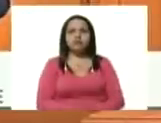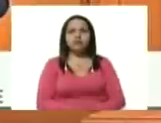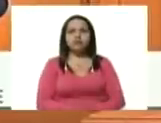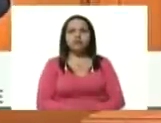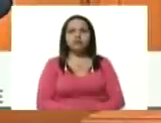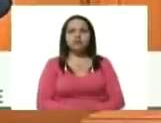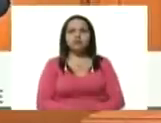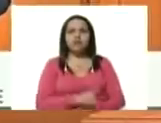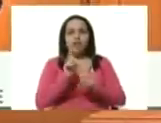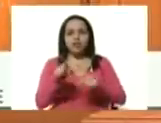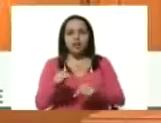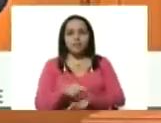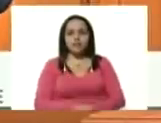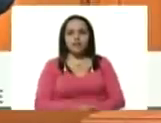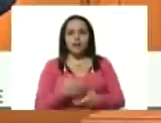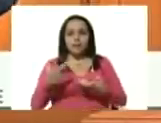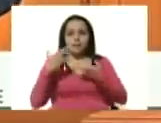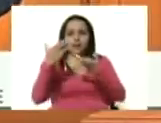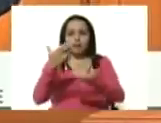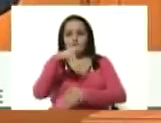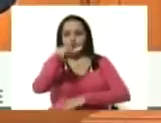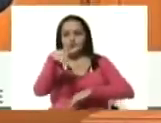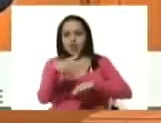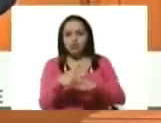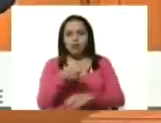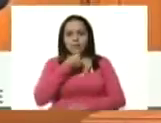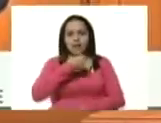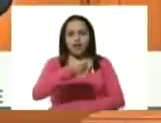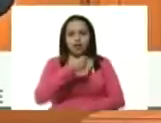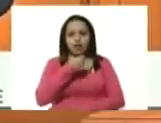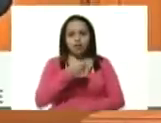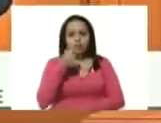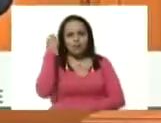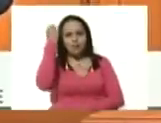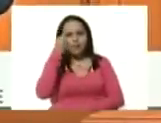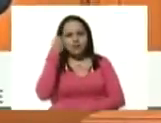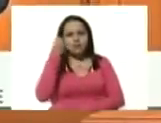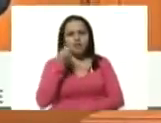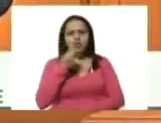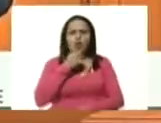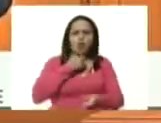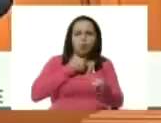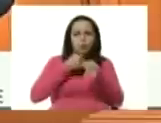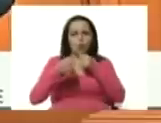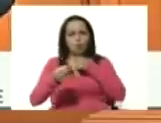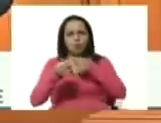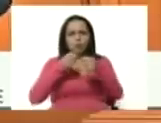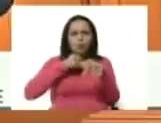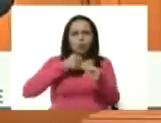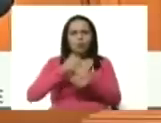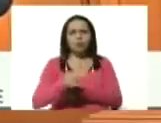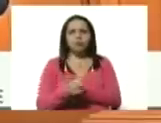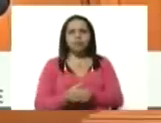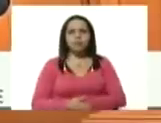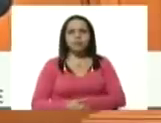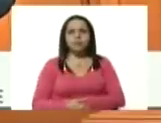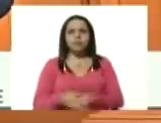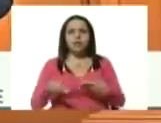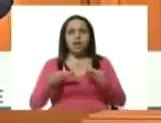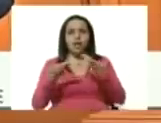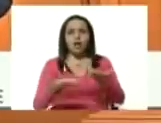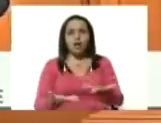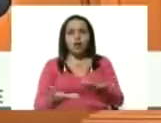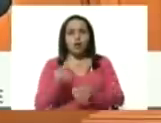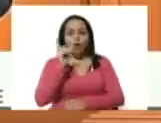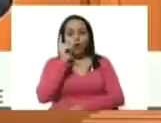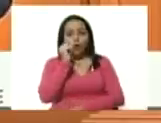Y el Premio Nacional de Periodismo de Opinión de este año lo recibió un hombre de grandes